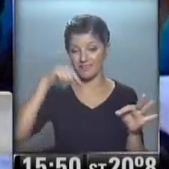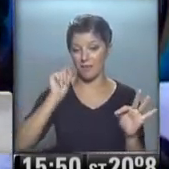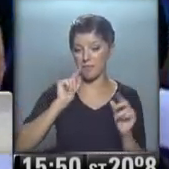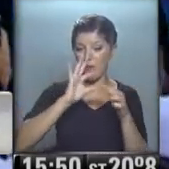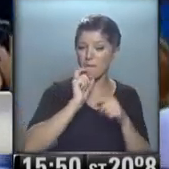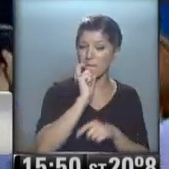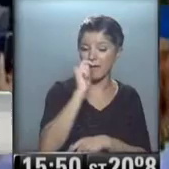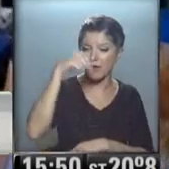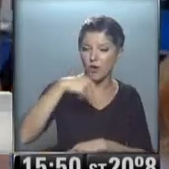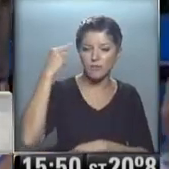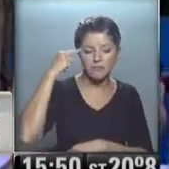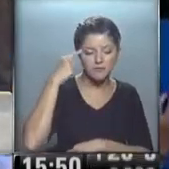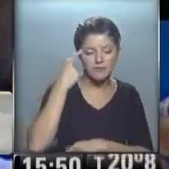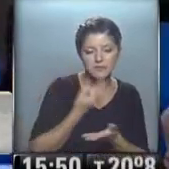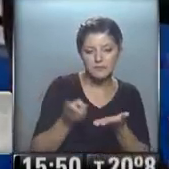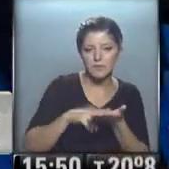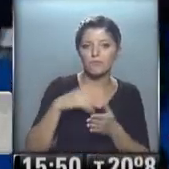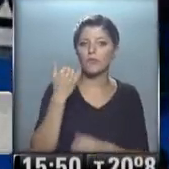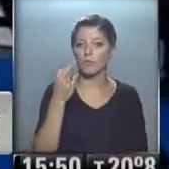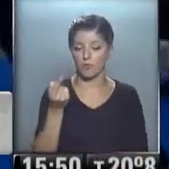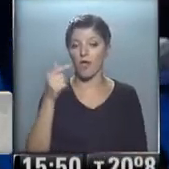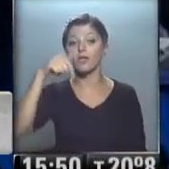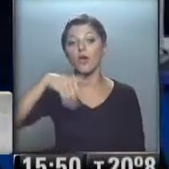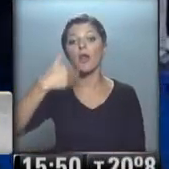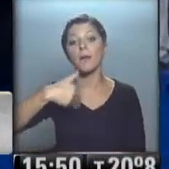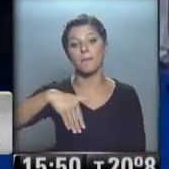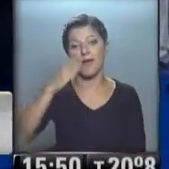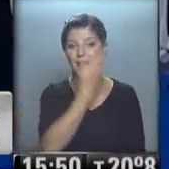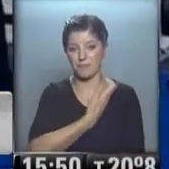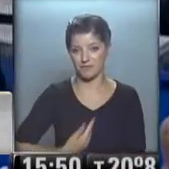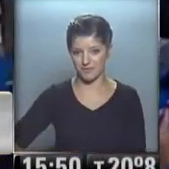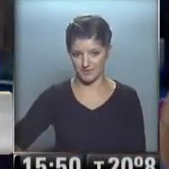se revalorizan. Y a continuación la presidenta, acompañada por supuesto